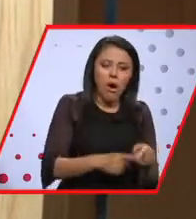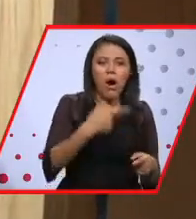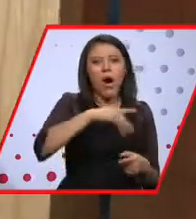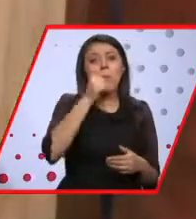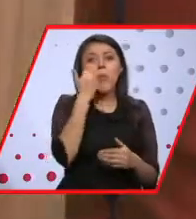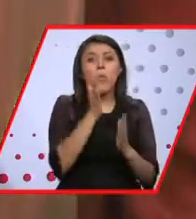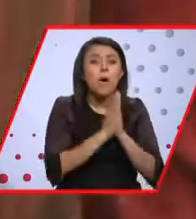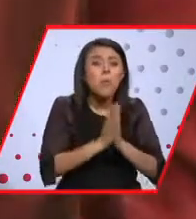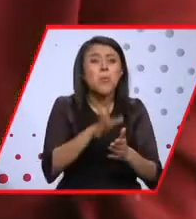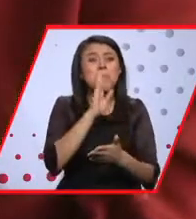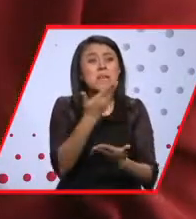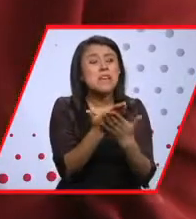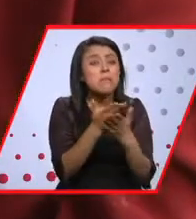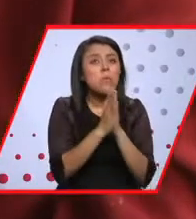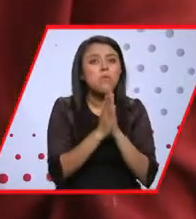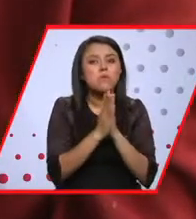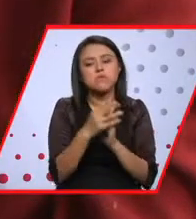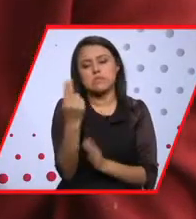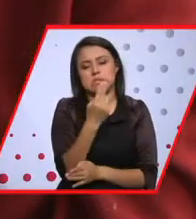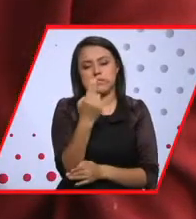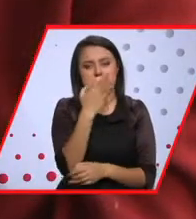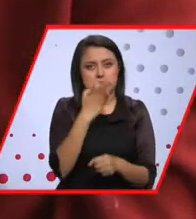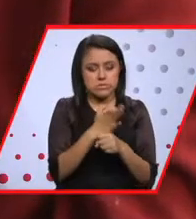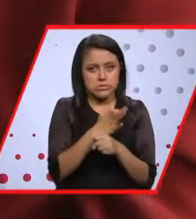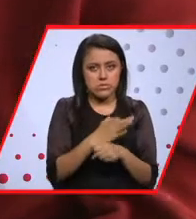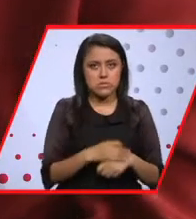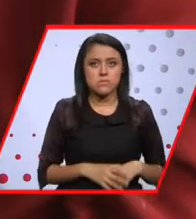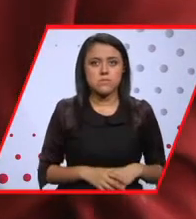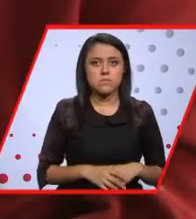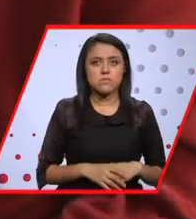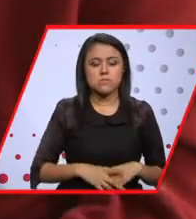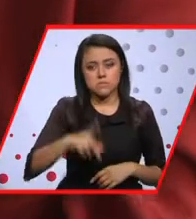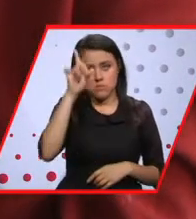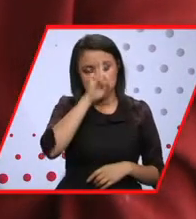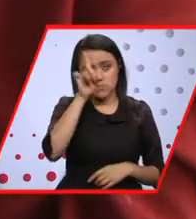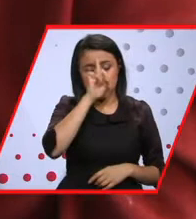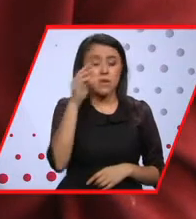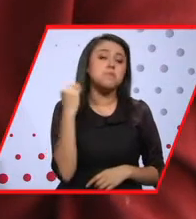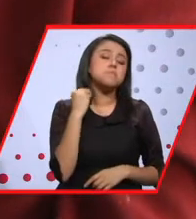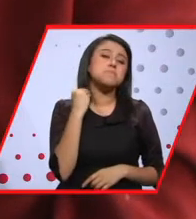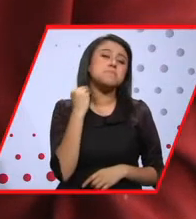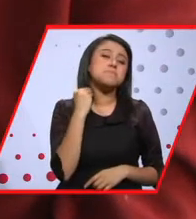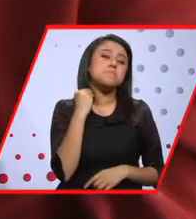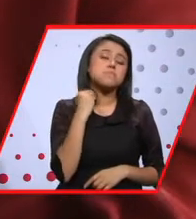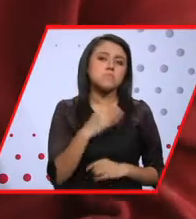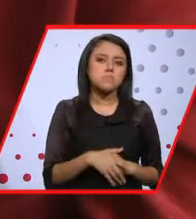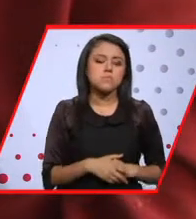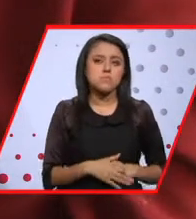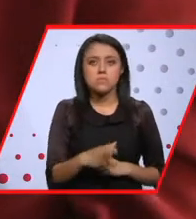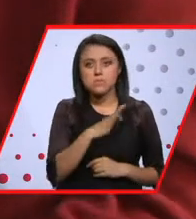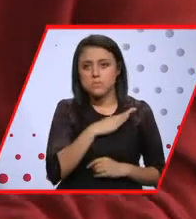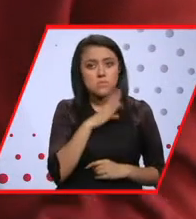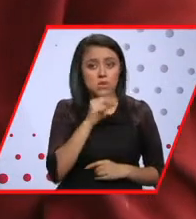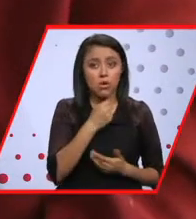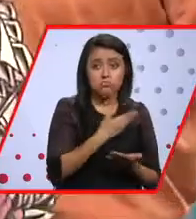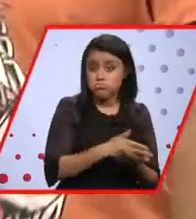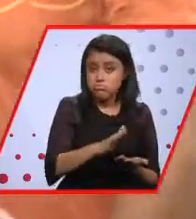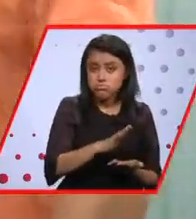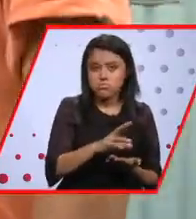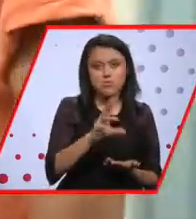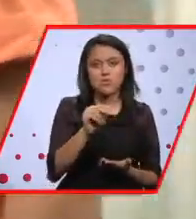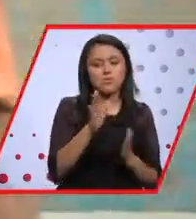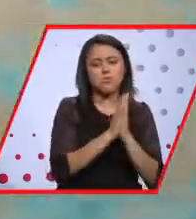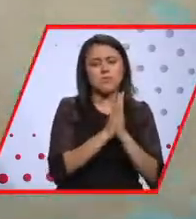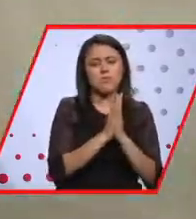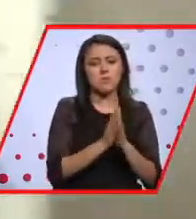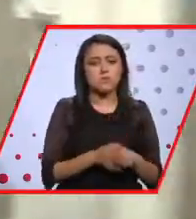petición. Lo que necesitamos en estos momentos es la asesoría de un abogado y que no nos saquen de este lugar. Para